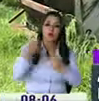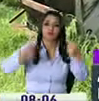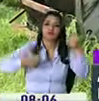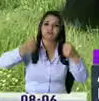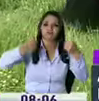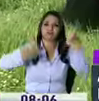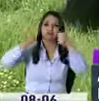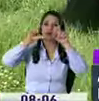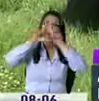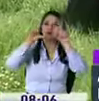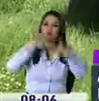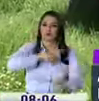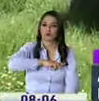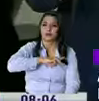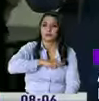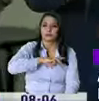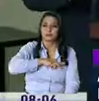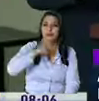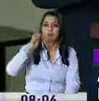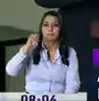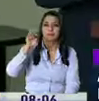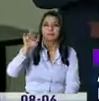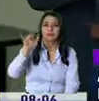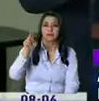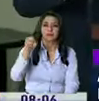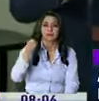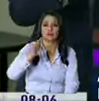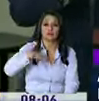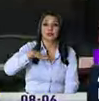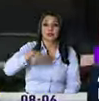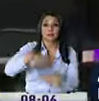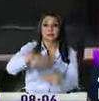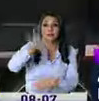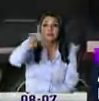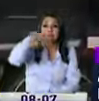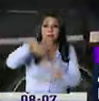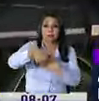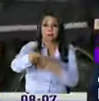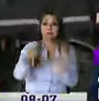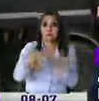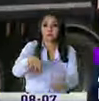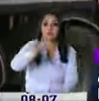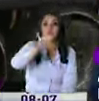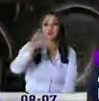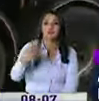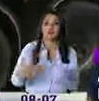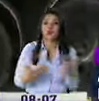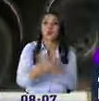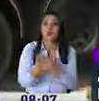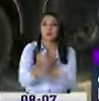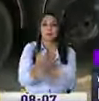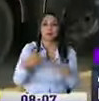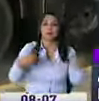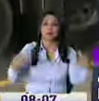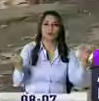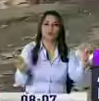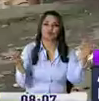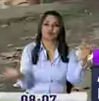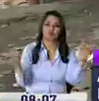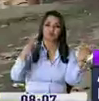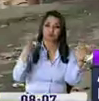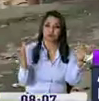de la empresa metropolitana de aseo. Luego de más de 5 meses, 40 nuevos recolectores de carga posterior se integrarán